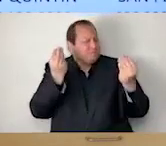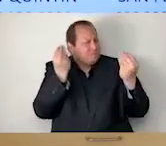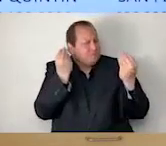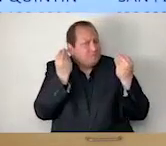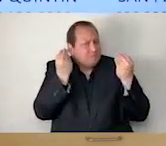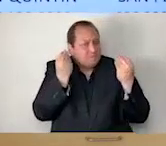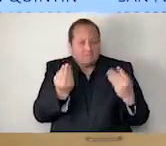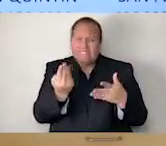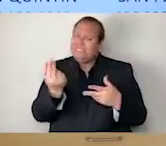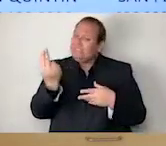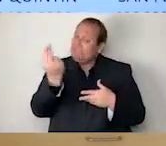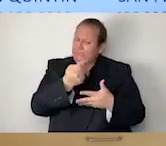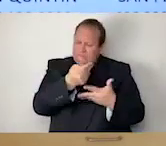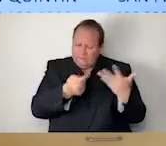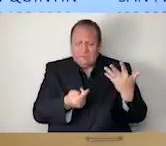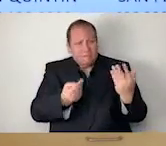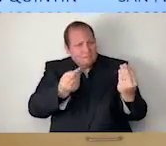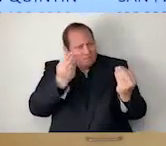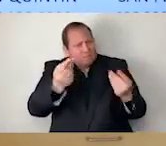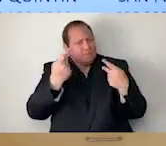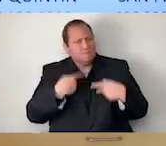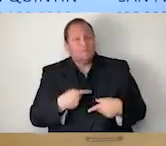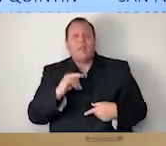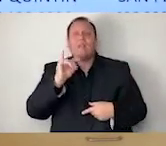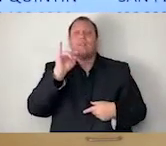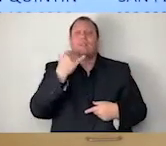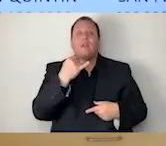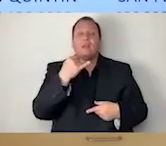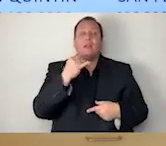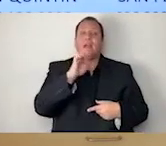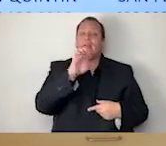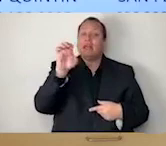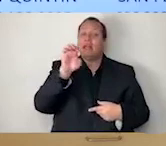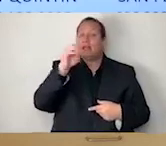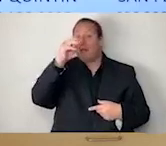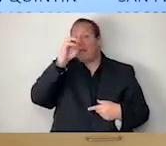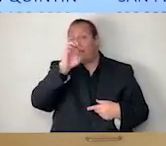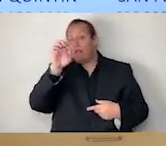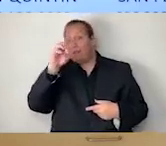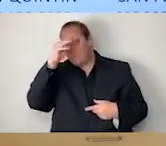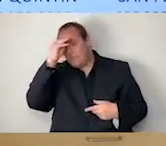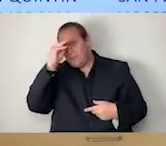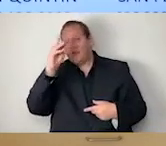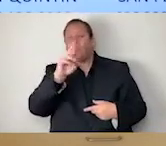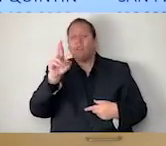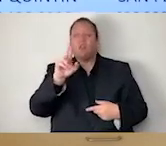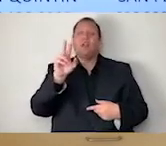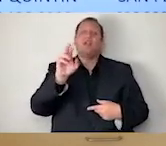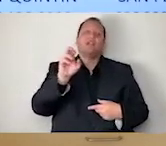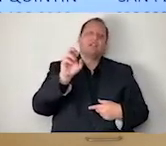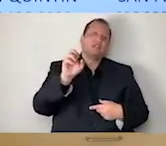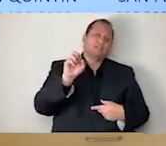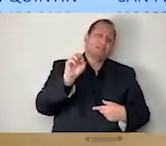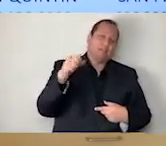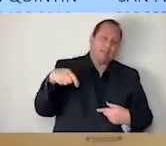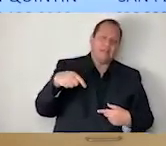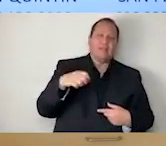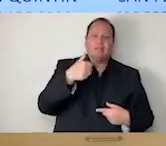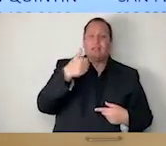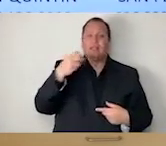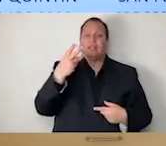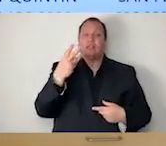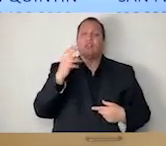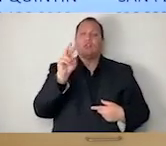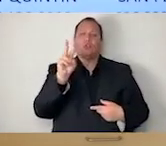son muchas las necesidades de nuestro pueblo tijuana ensenada mexicalli rosarito tecate san quintín san felipe